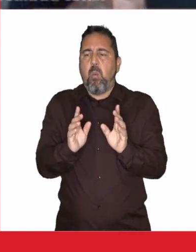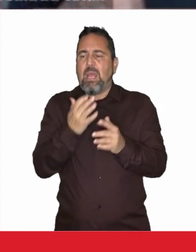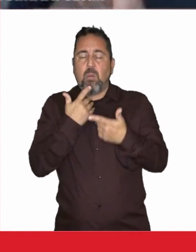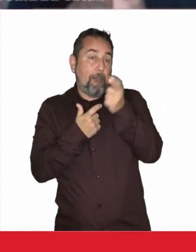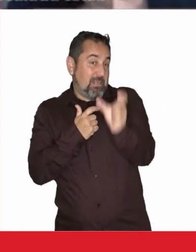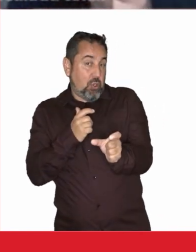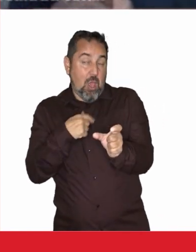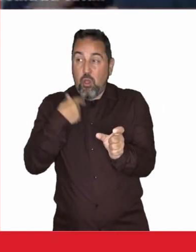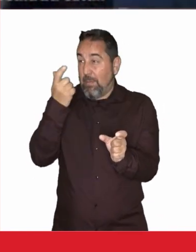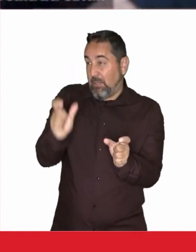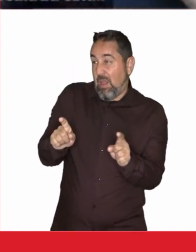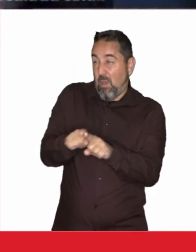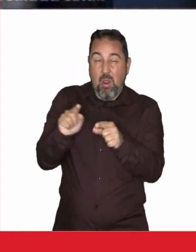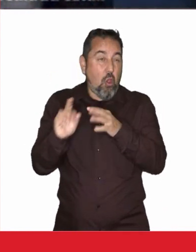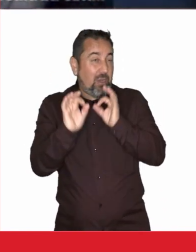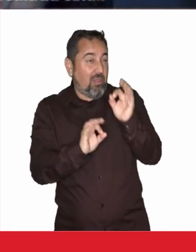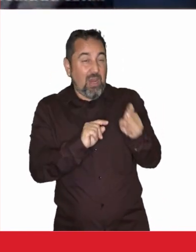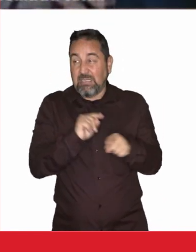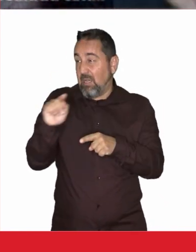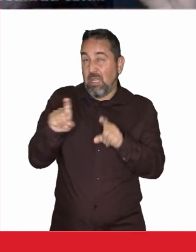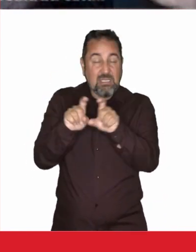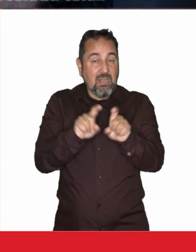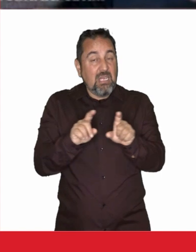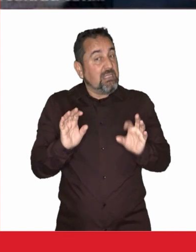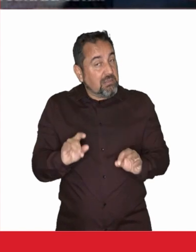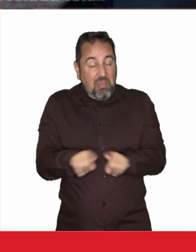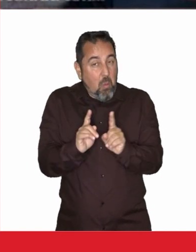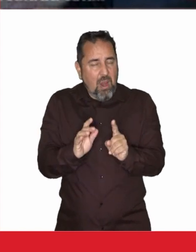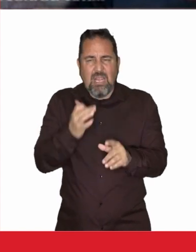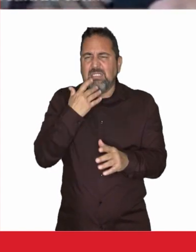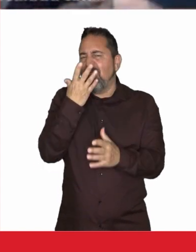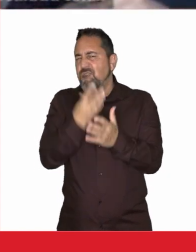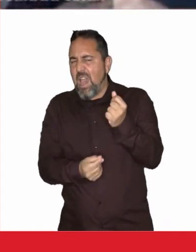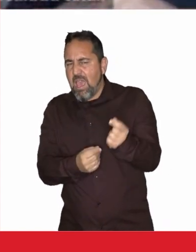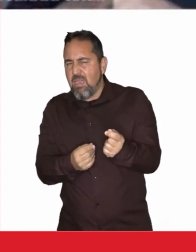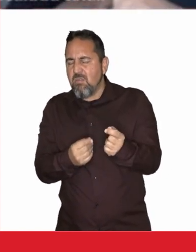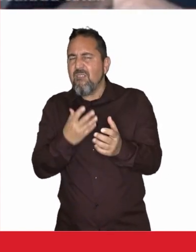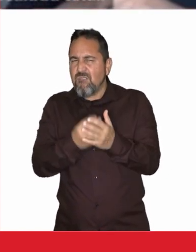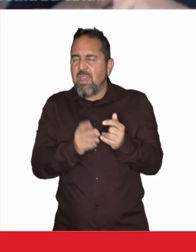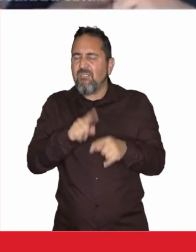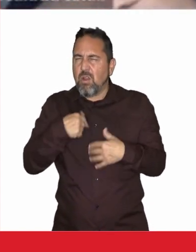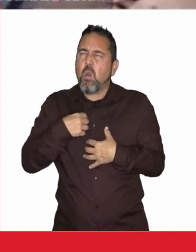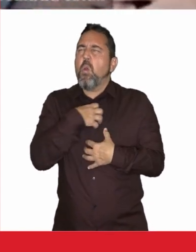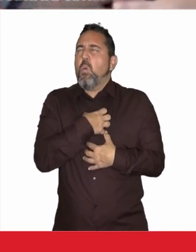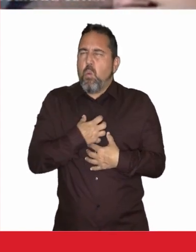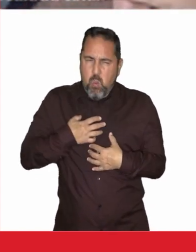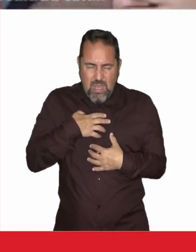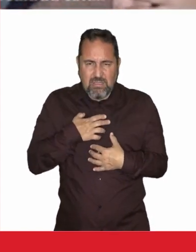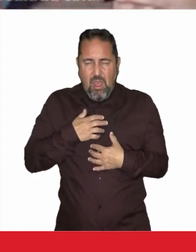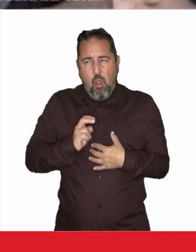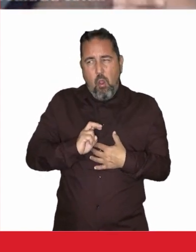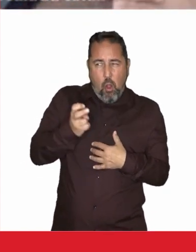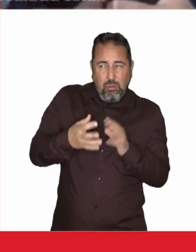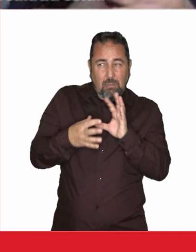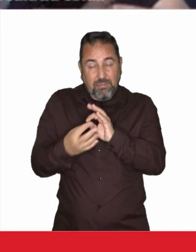sustituir? Es decir, ¿no me da igual que la haga una persona que otra persona, una organización que otra? ¿Si me falla, me va a costar